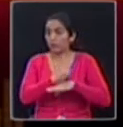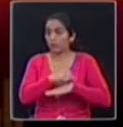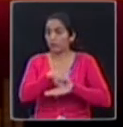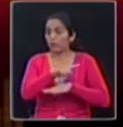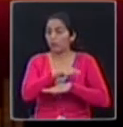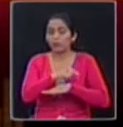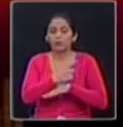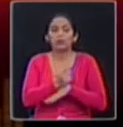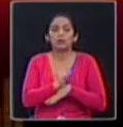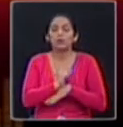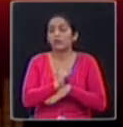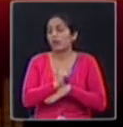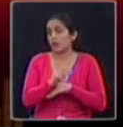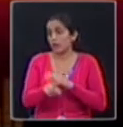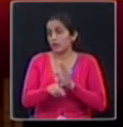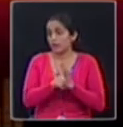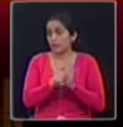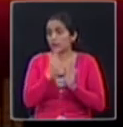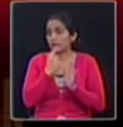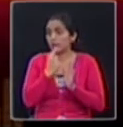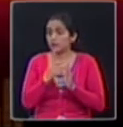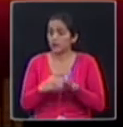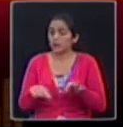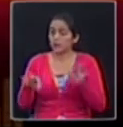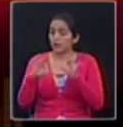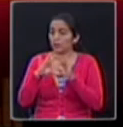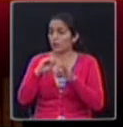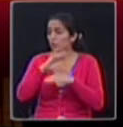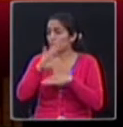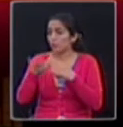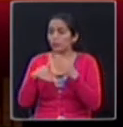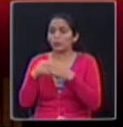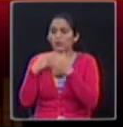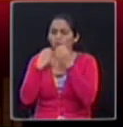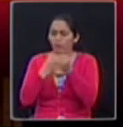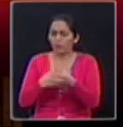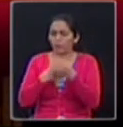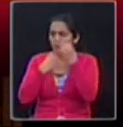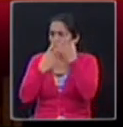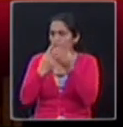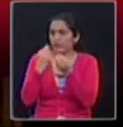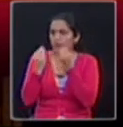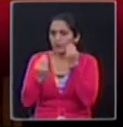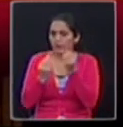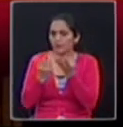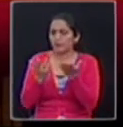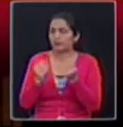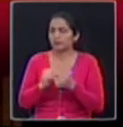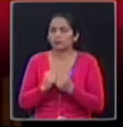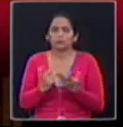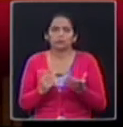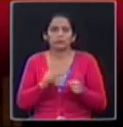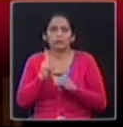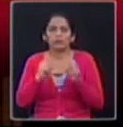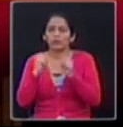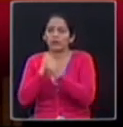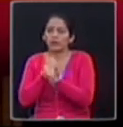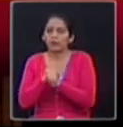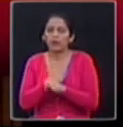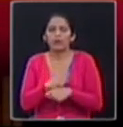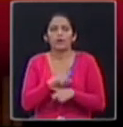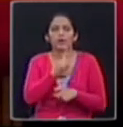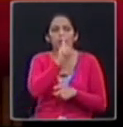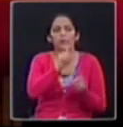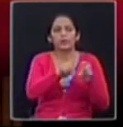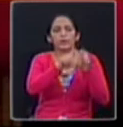quien haciendo lo que corresponde entre pares para tener el resultado. El sector trabajador, el sector empleador, el gobierno, debemos